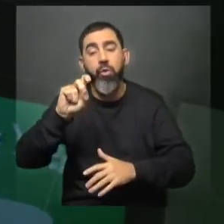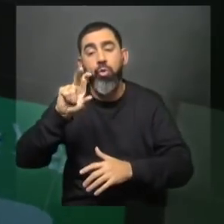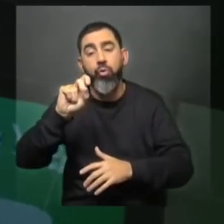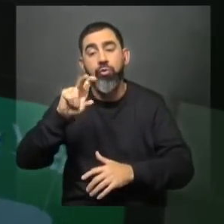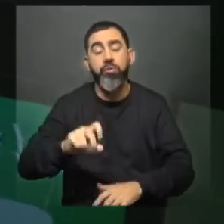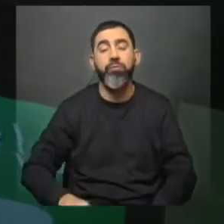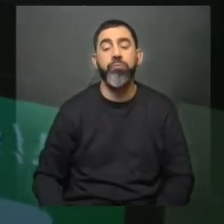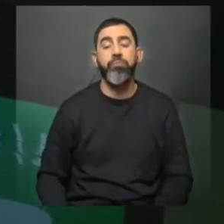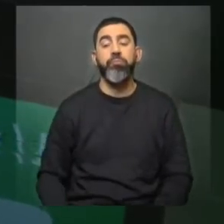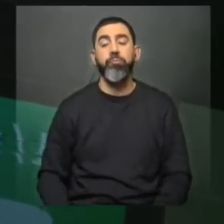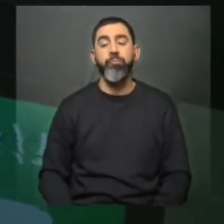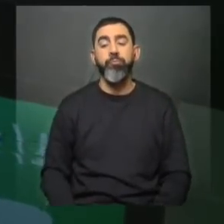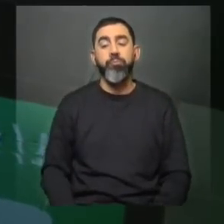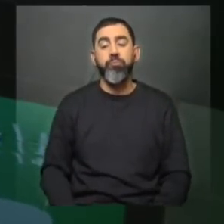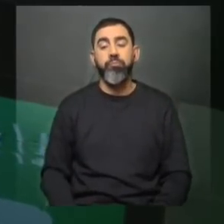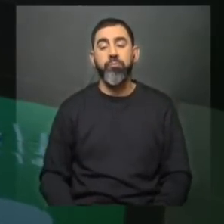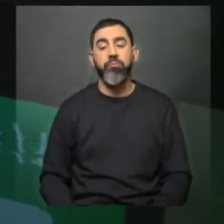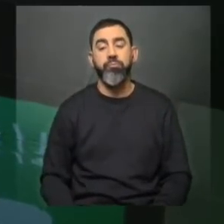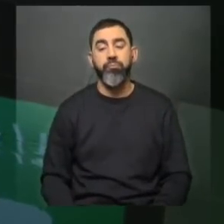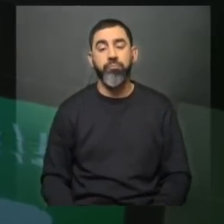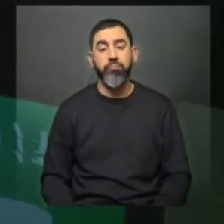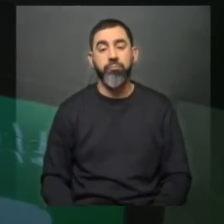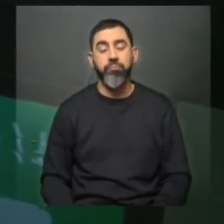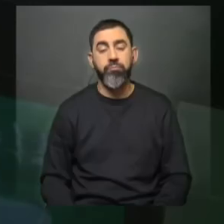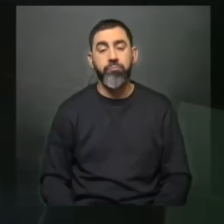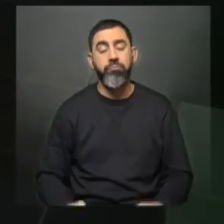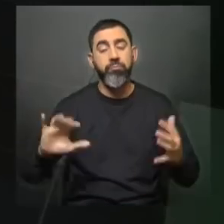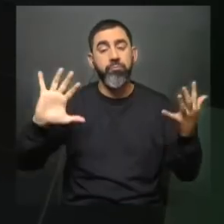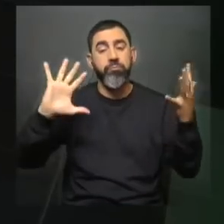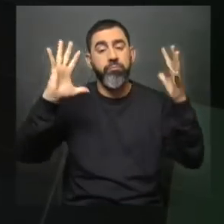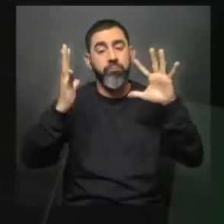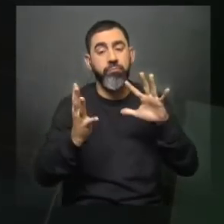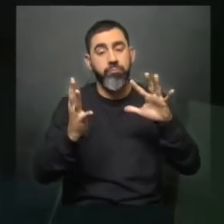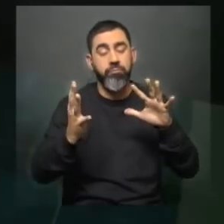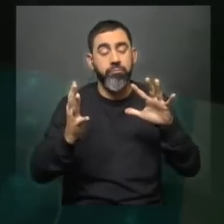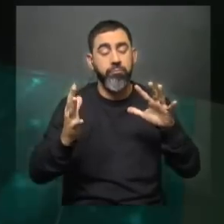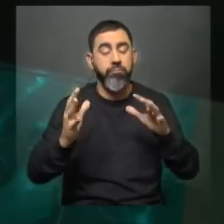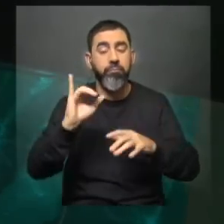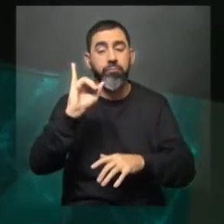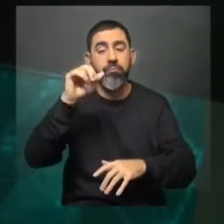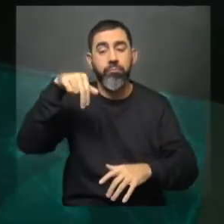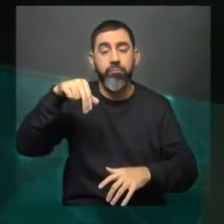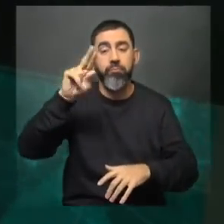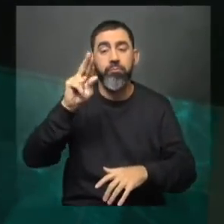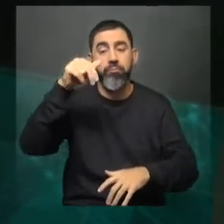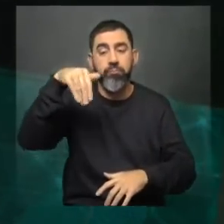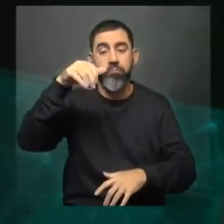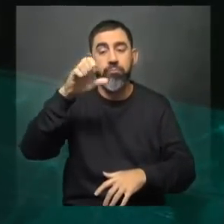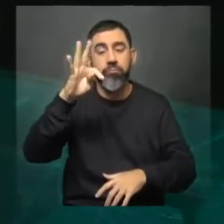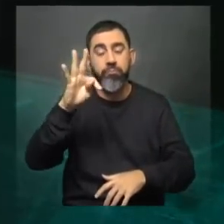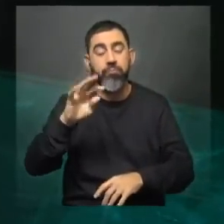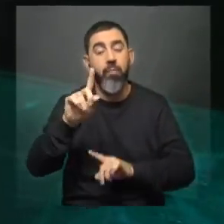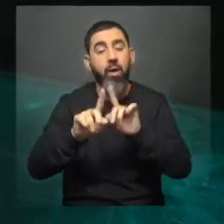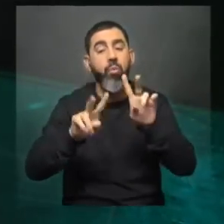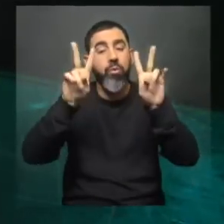inumet con una mínima de seis grados y una máxima de 12 ssnograma que pinta Entonces el instituto uruguayo de meteorología bien Vamos a